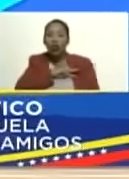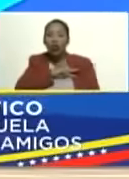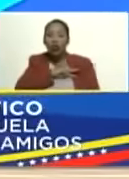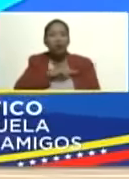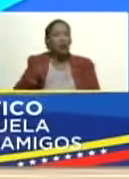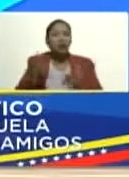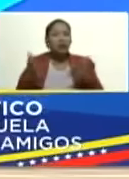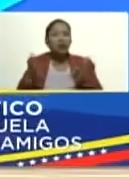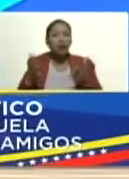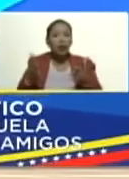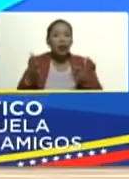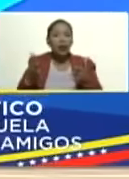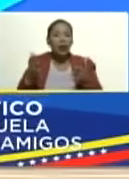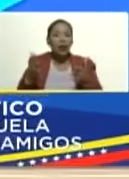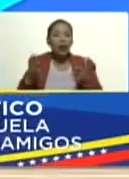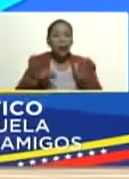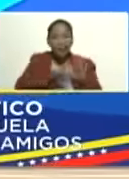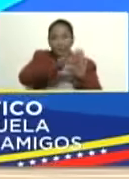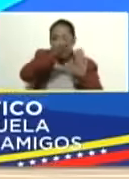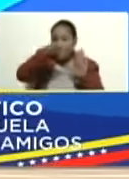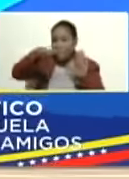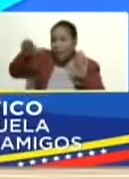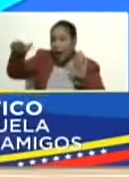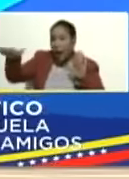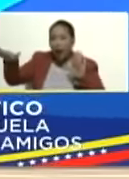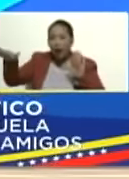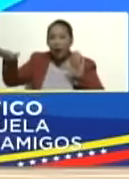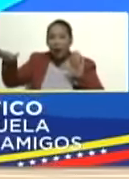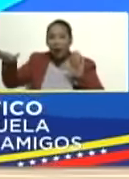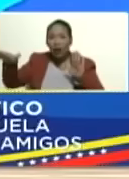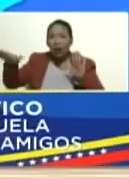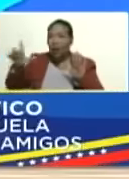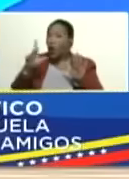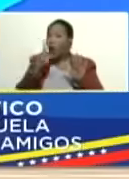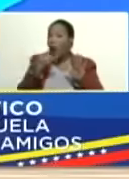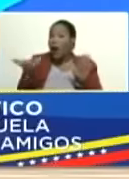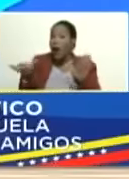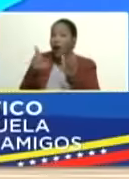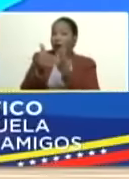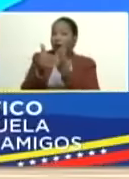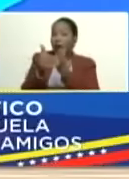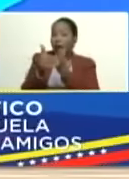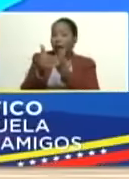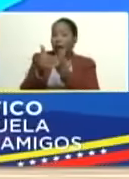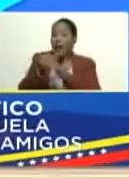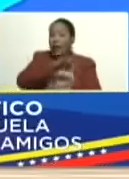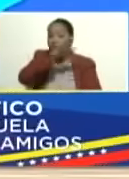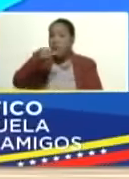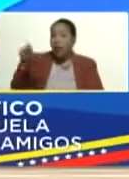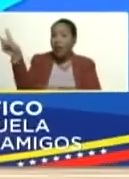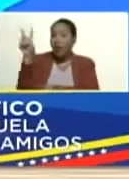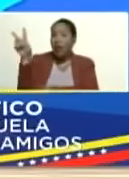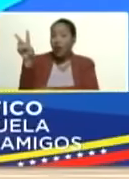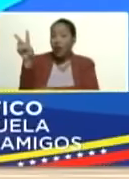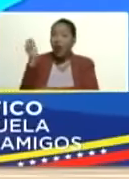de la plataforma marina del mar no delimitado e inclusive de mar venezolano,